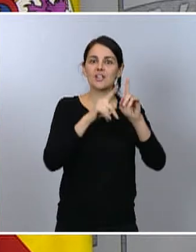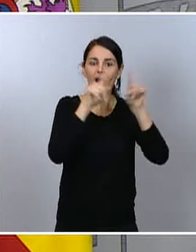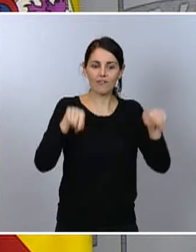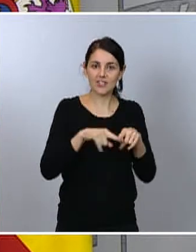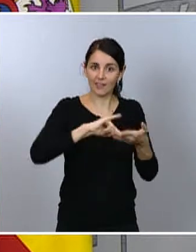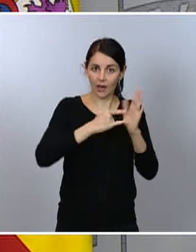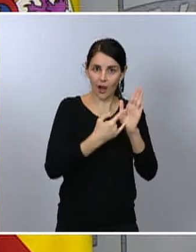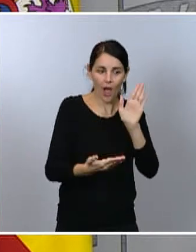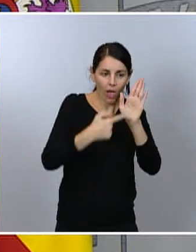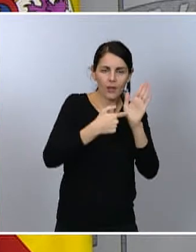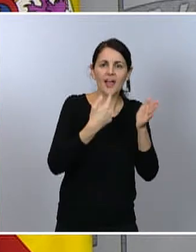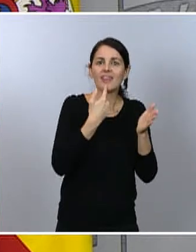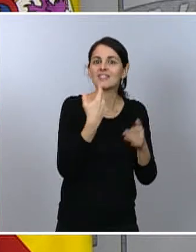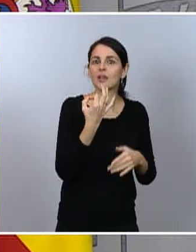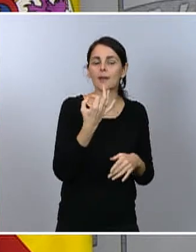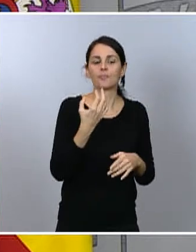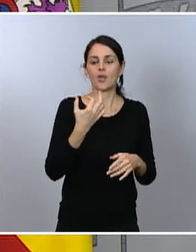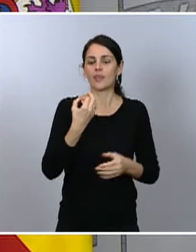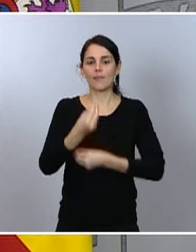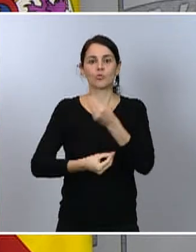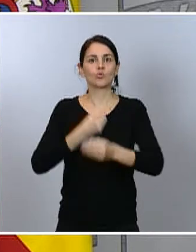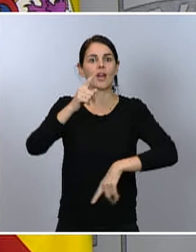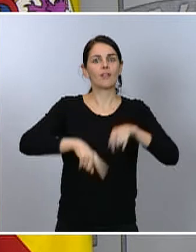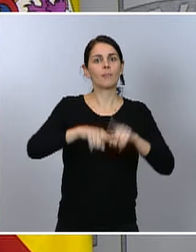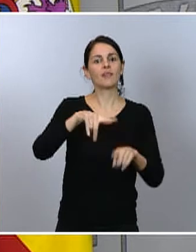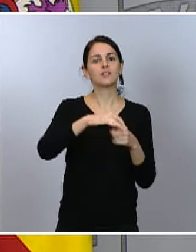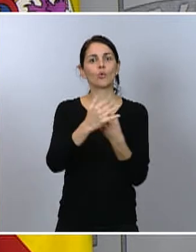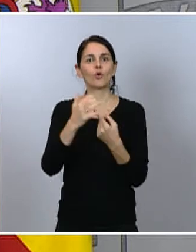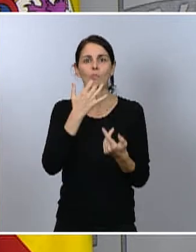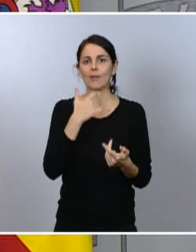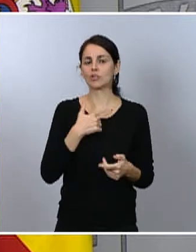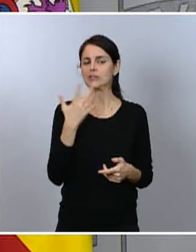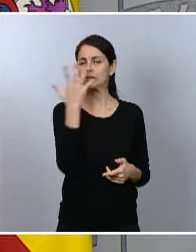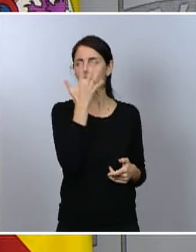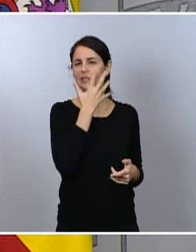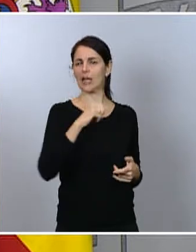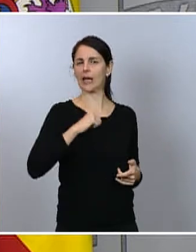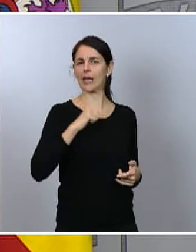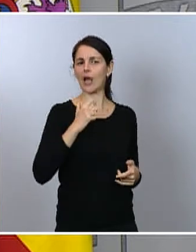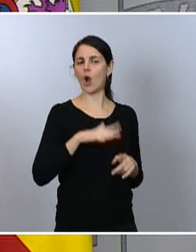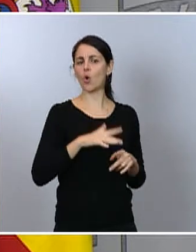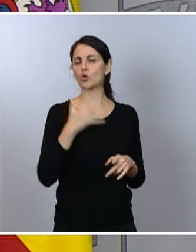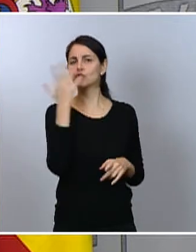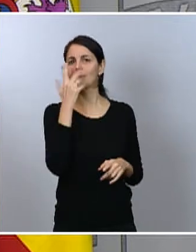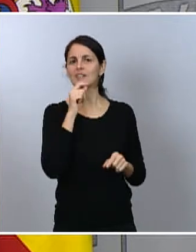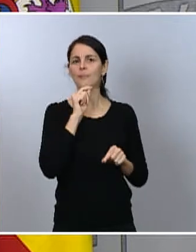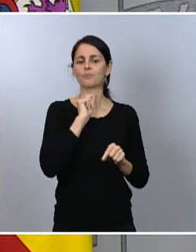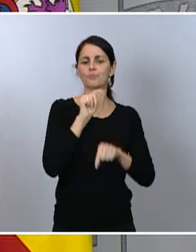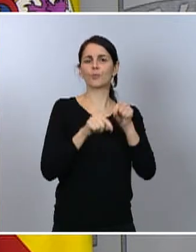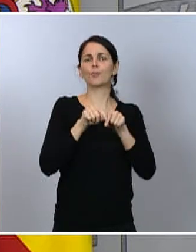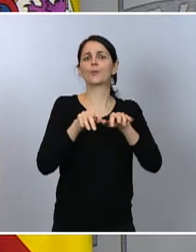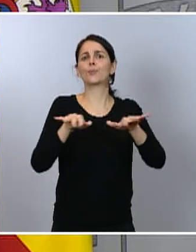deben de utilizar en aquellas situaciones en las que exista una sospecha clínica o epidemiológica de infección por